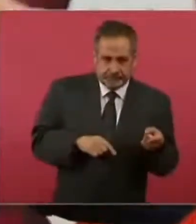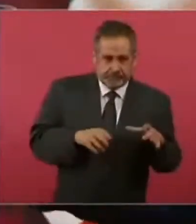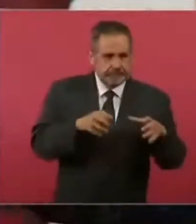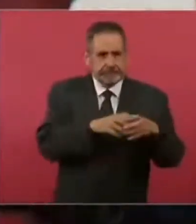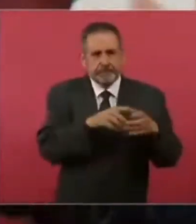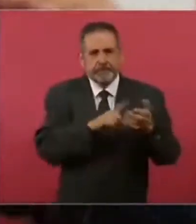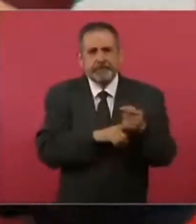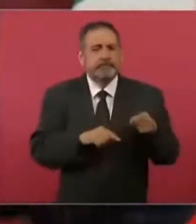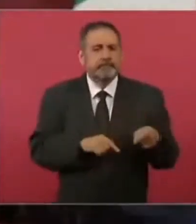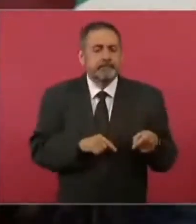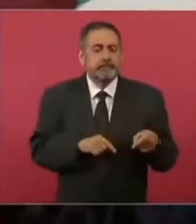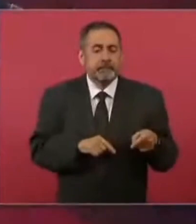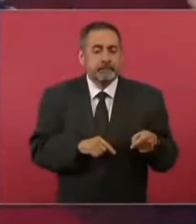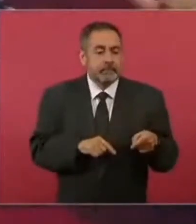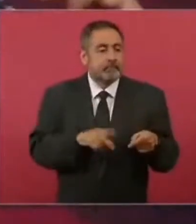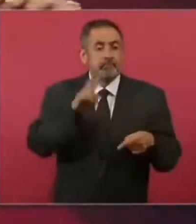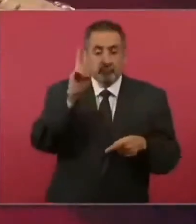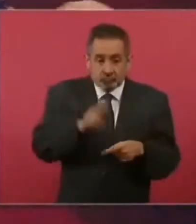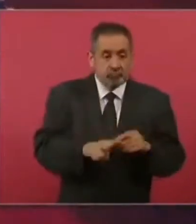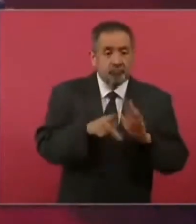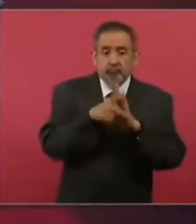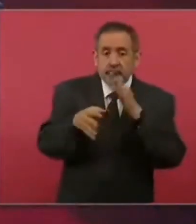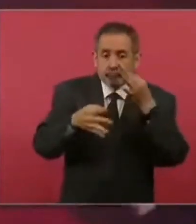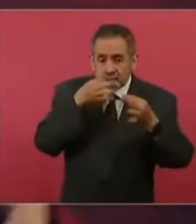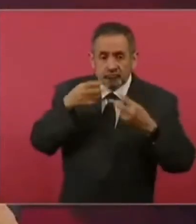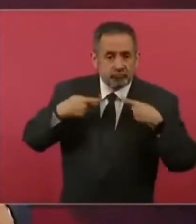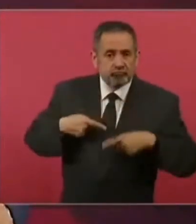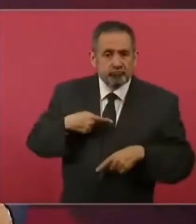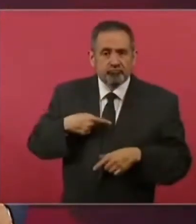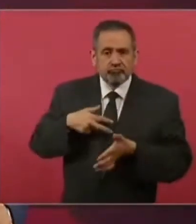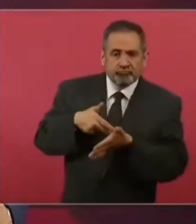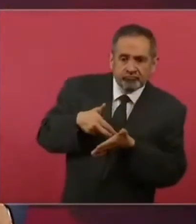los que salen a buscar la información,